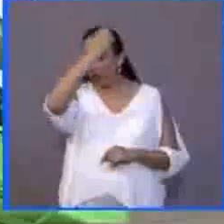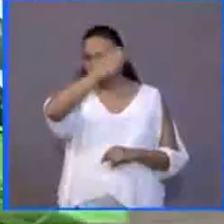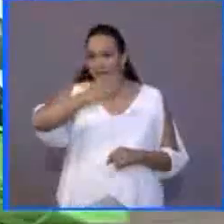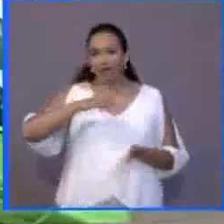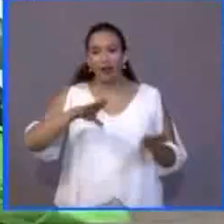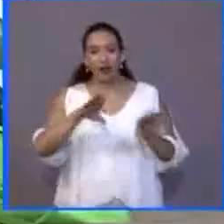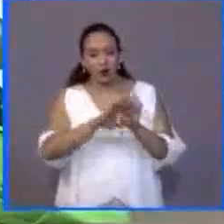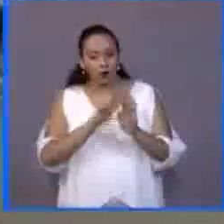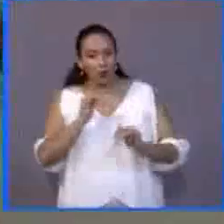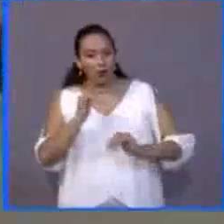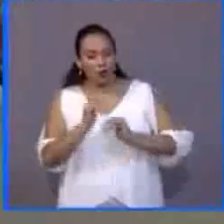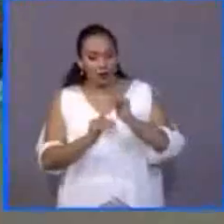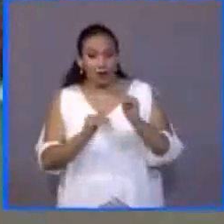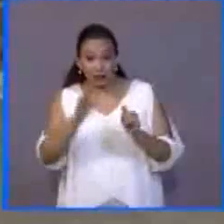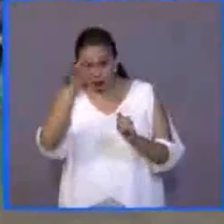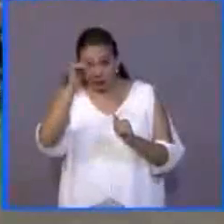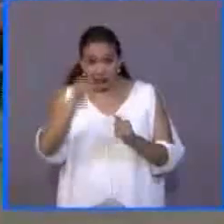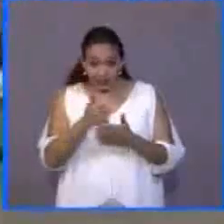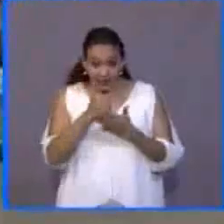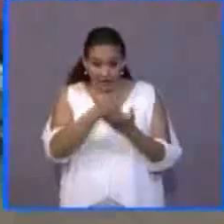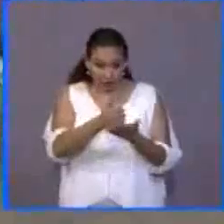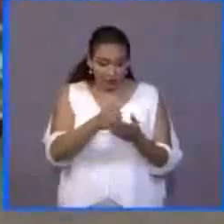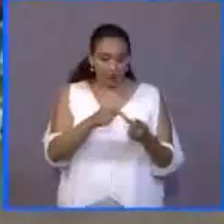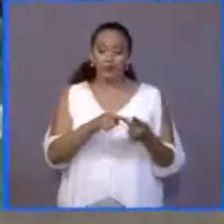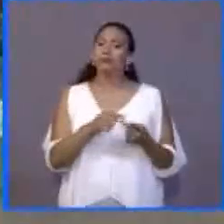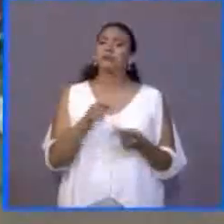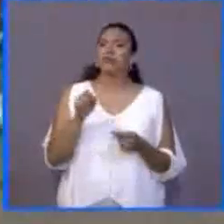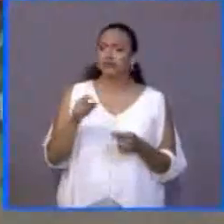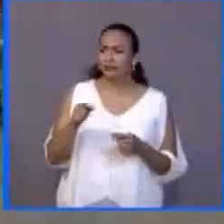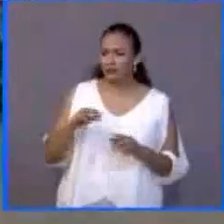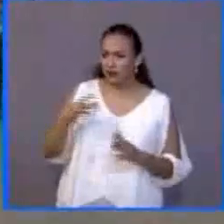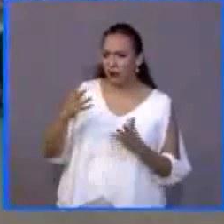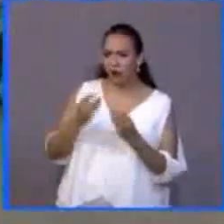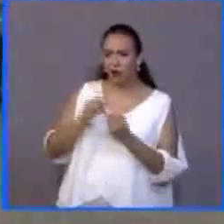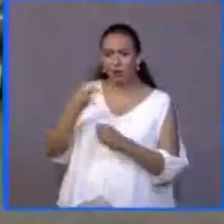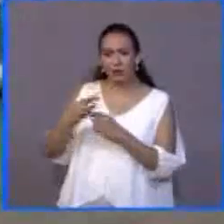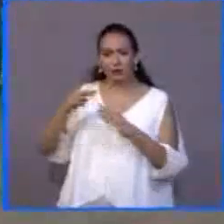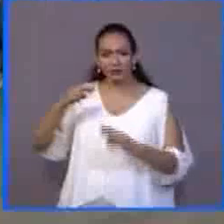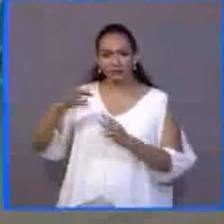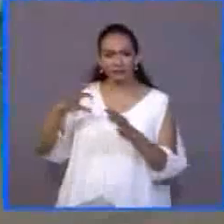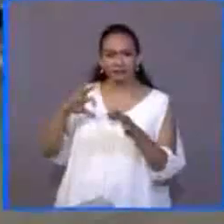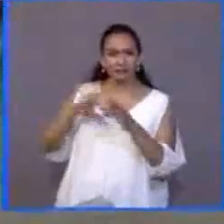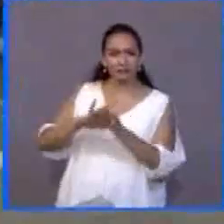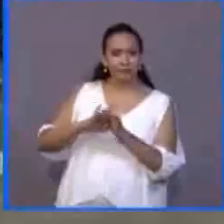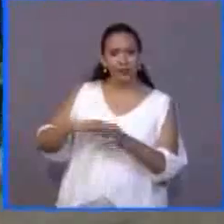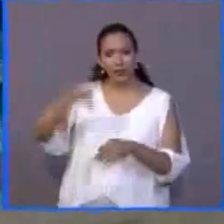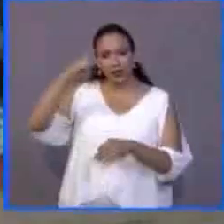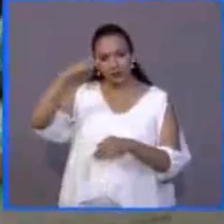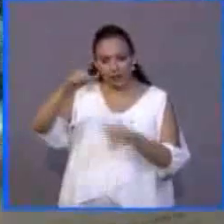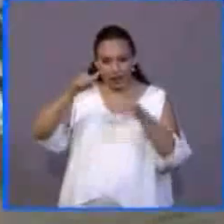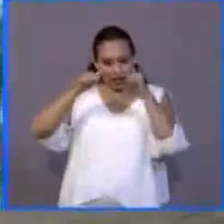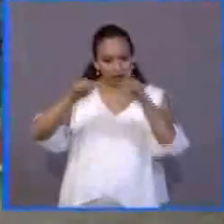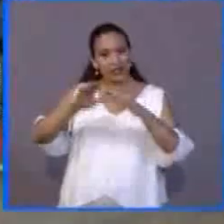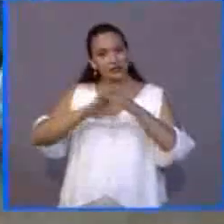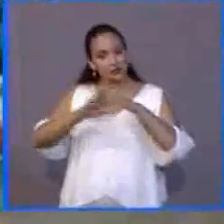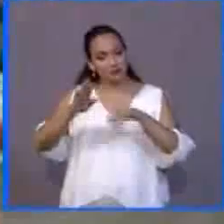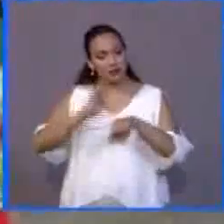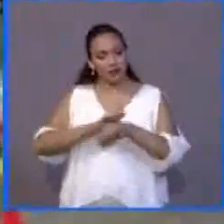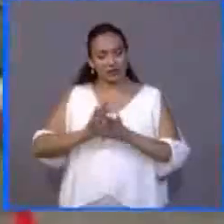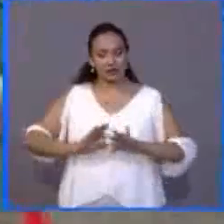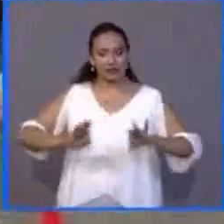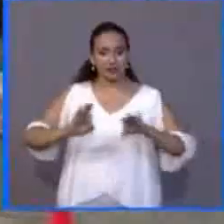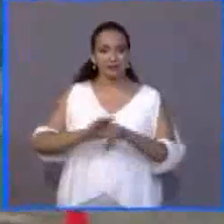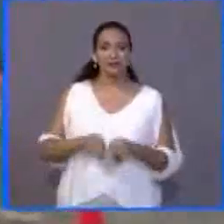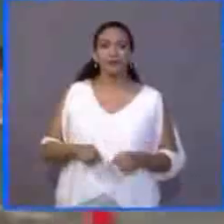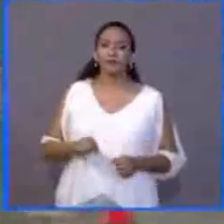en la implementación de dicho pacto, reforzar la cooperación regional e interregional para atender el fenómeno de la migración.